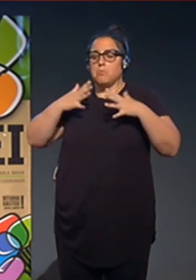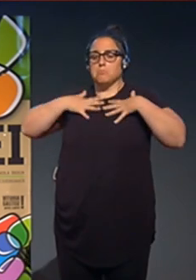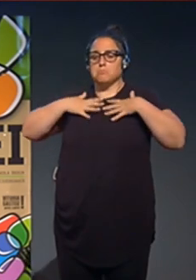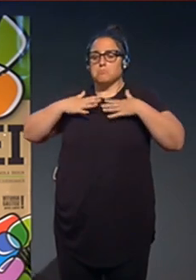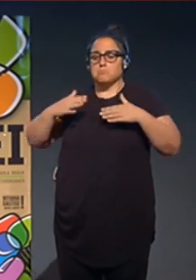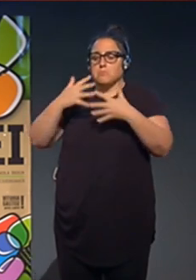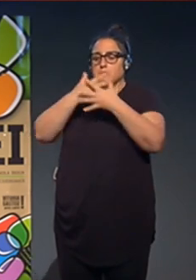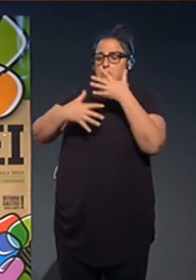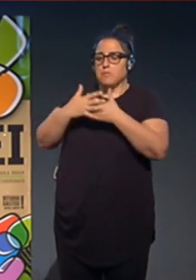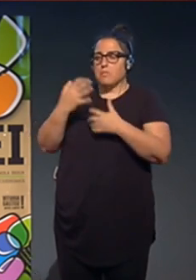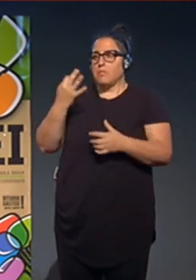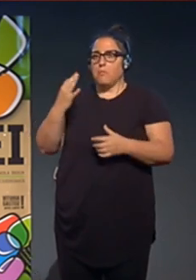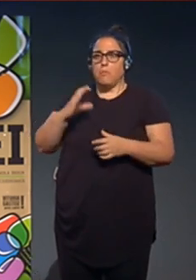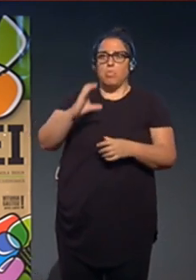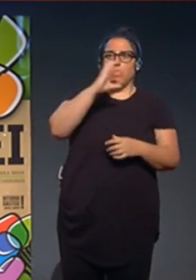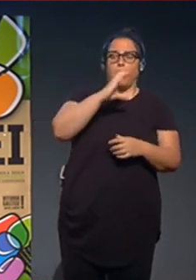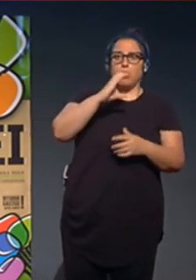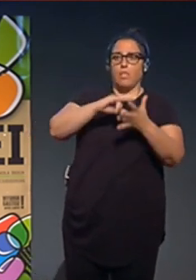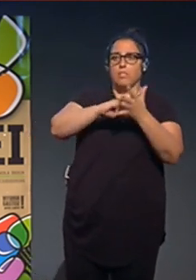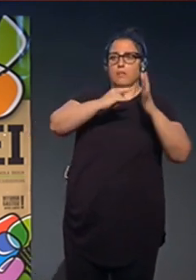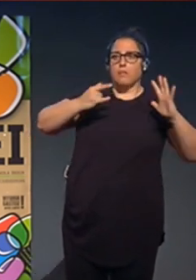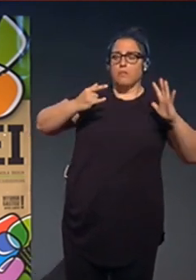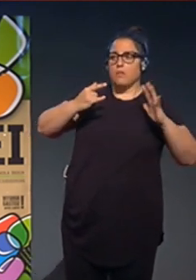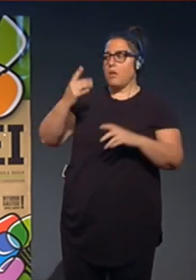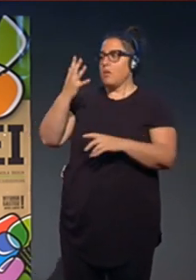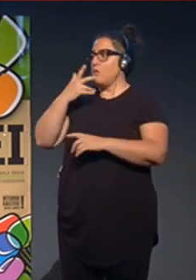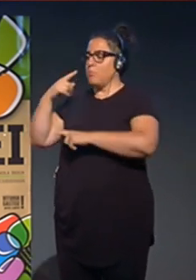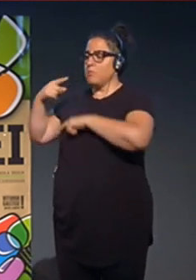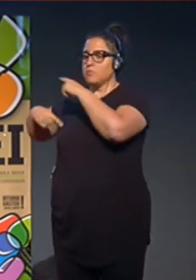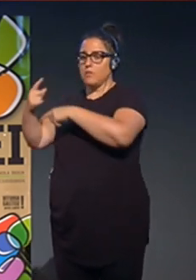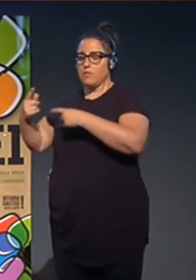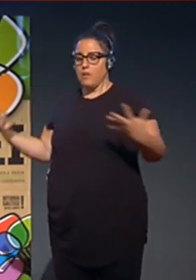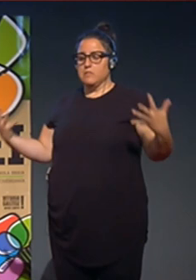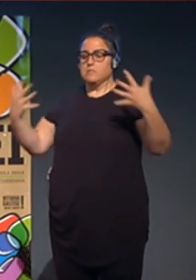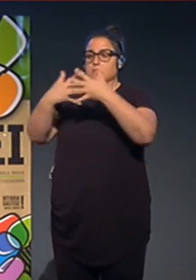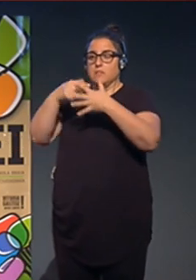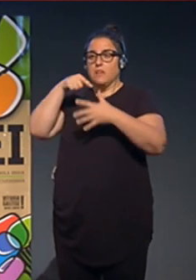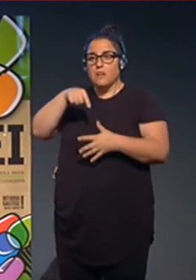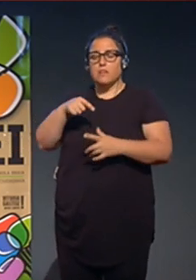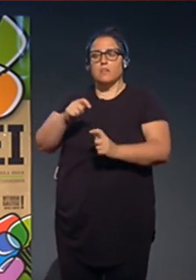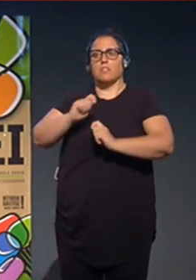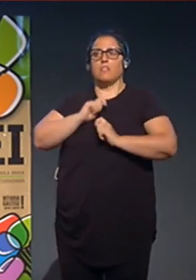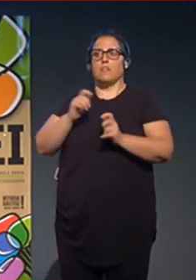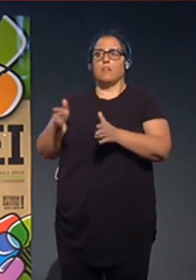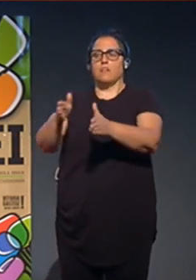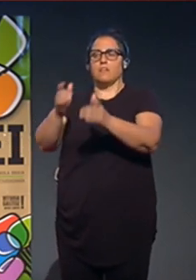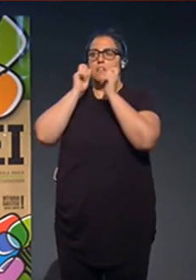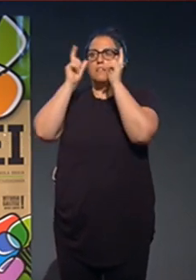sinergia entre la ciencia la tecnología y los conocimientos tradicionales los que deben mostrarnos el